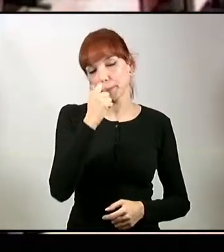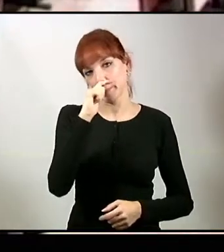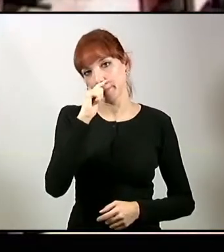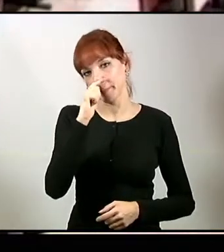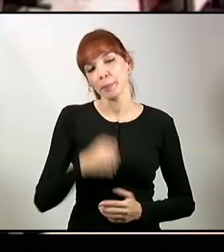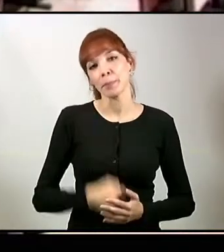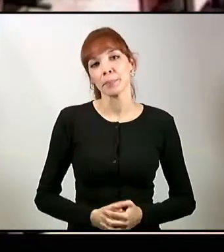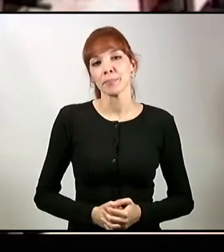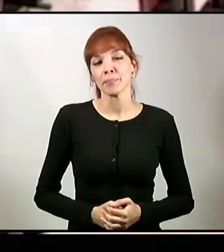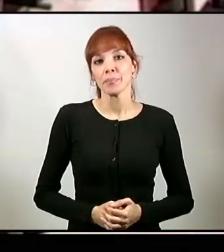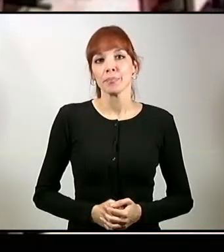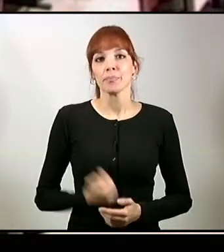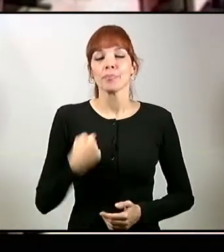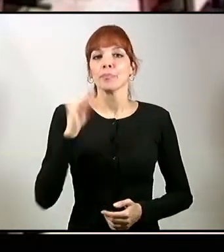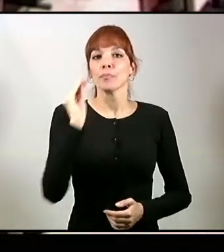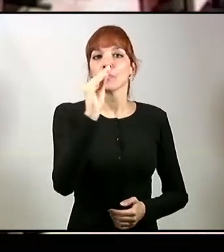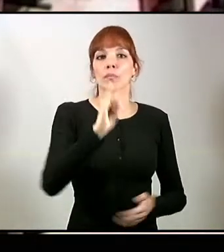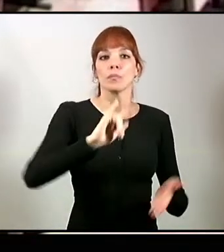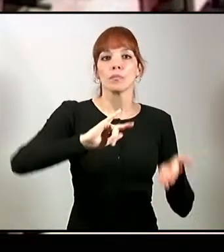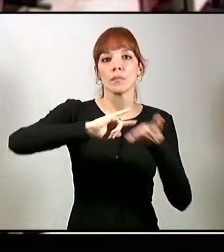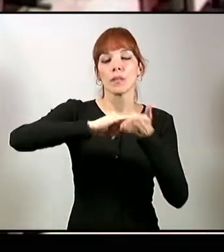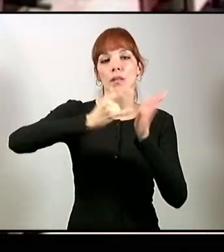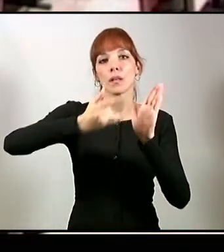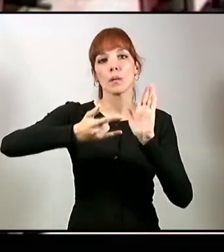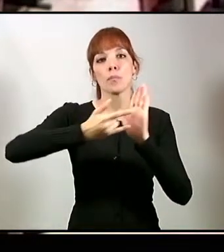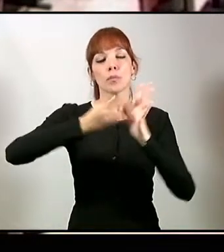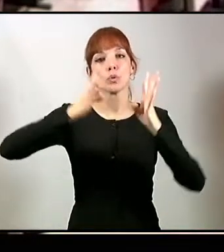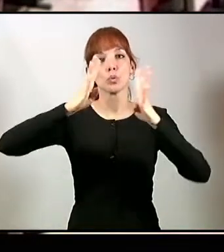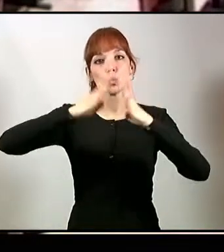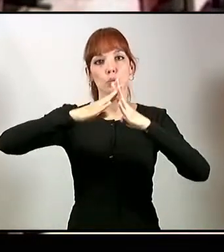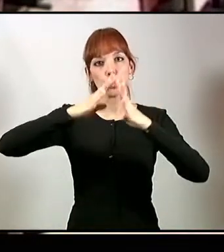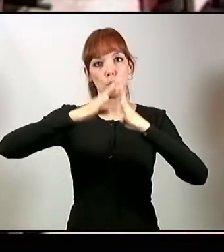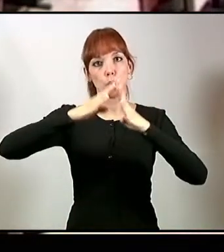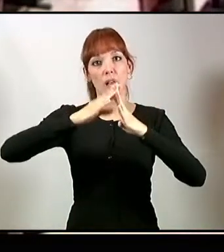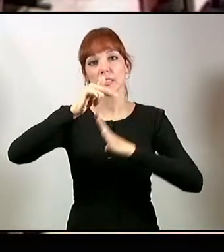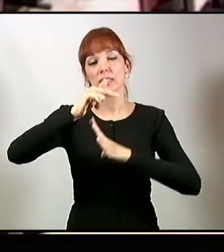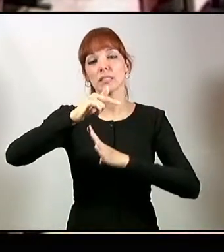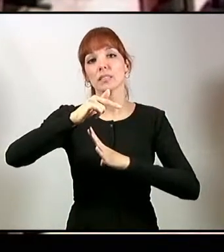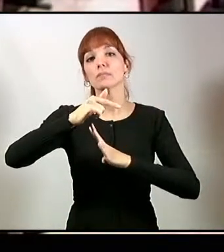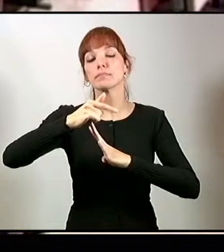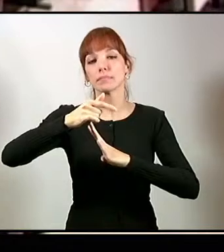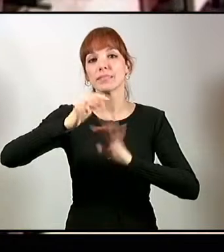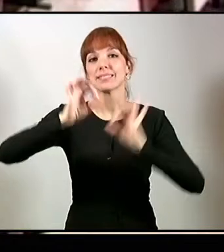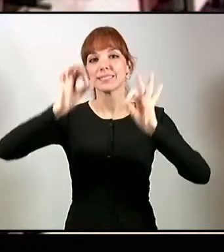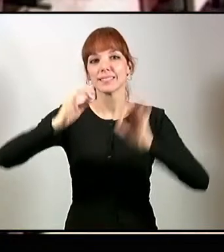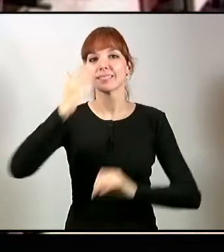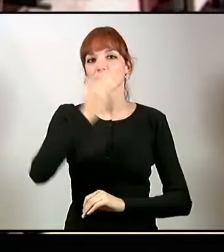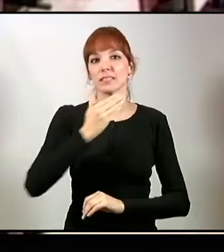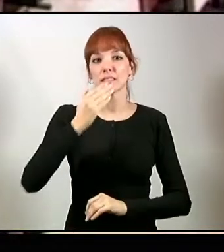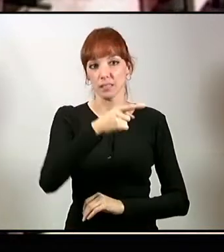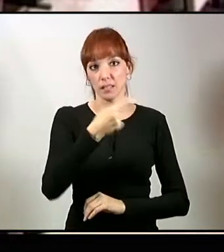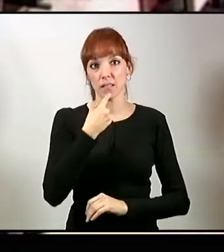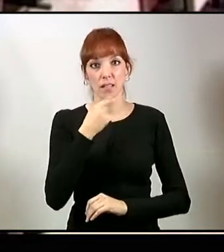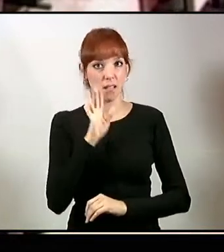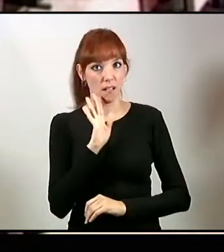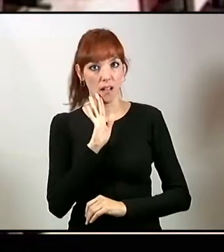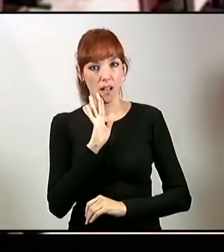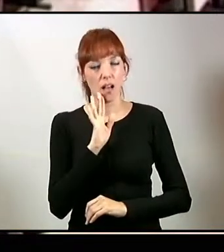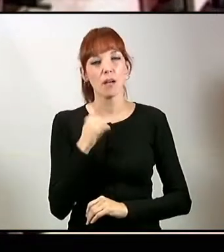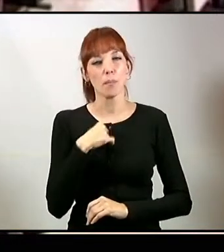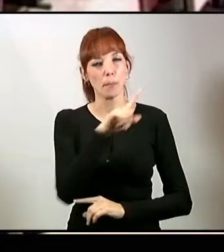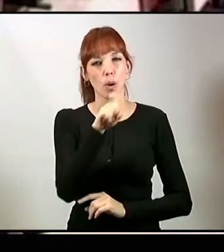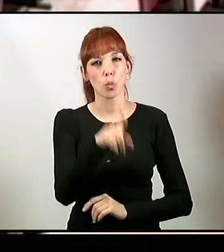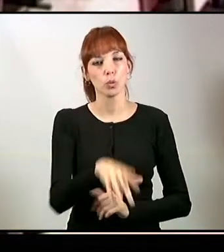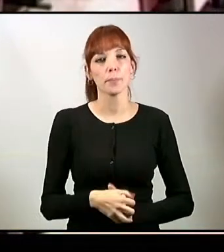el plan de inversiones en infraestructuras escolares al que se refería. El otro día